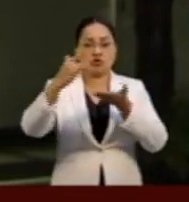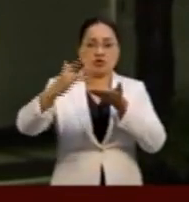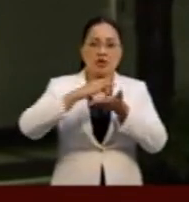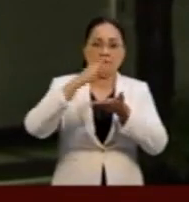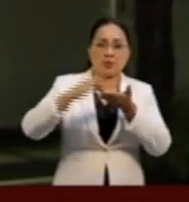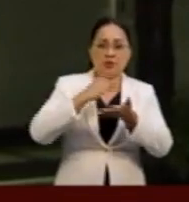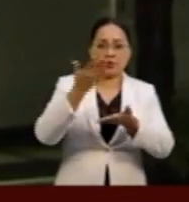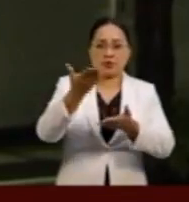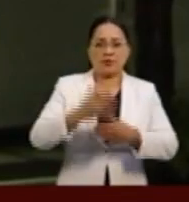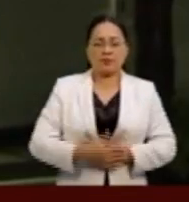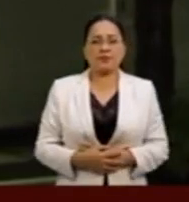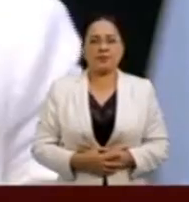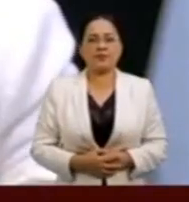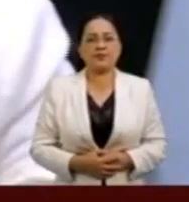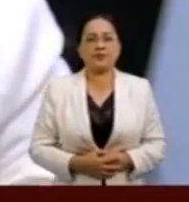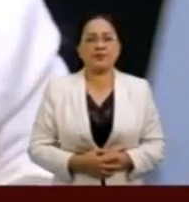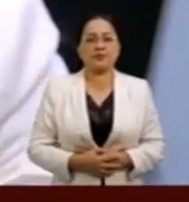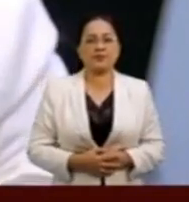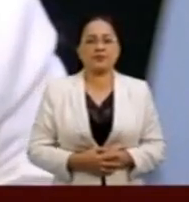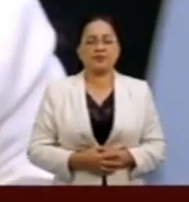compañeros.